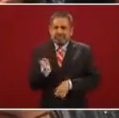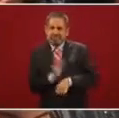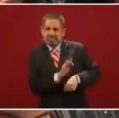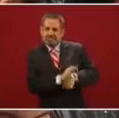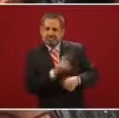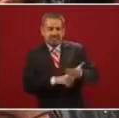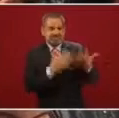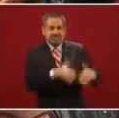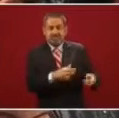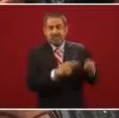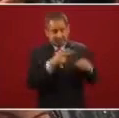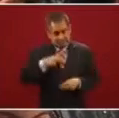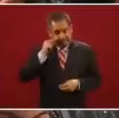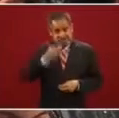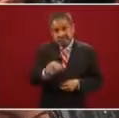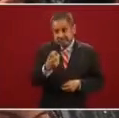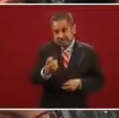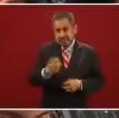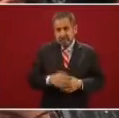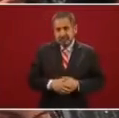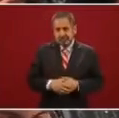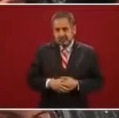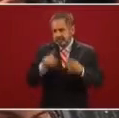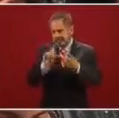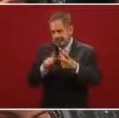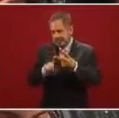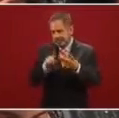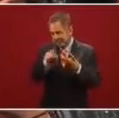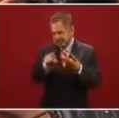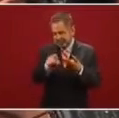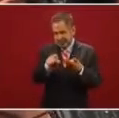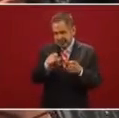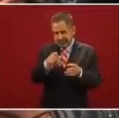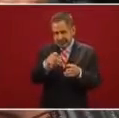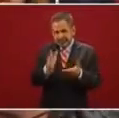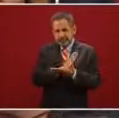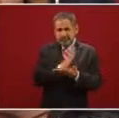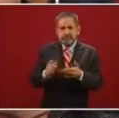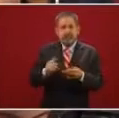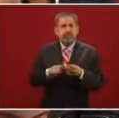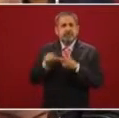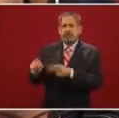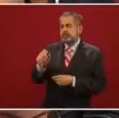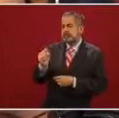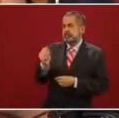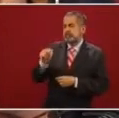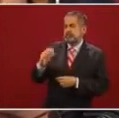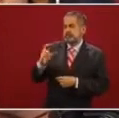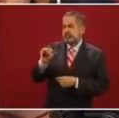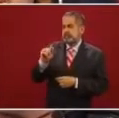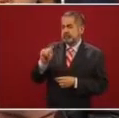a la empresa. Ese es mi punto. Un segundo punto que no tiene que ver con esto, sino con San Cristóbal de las Casas,